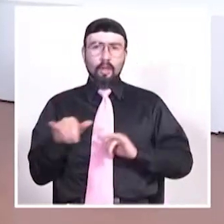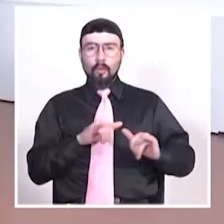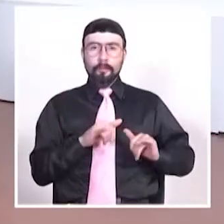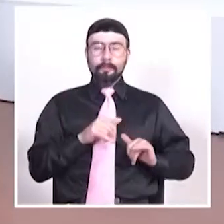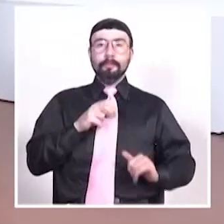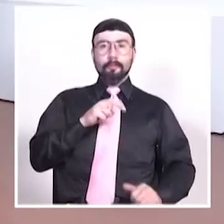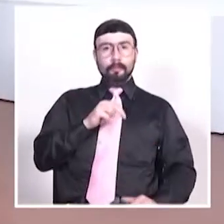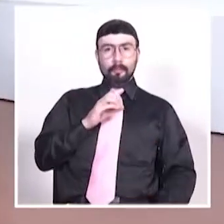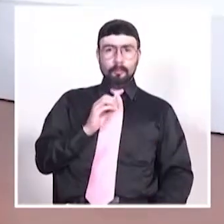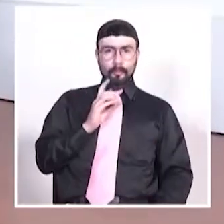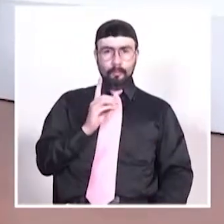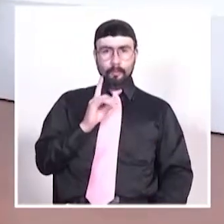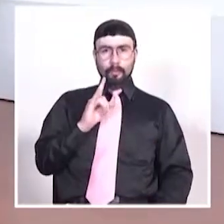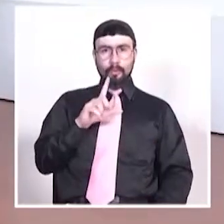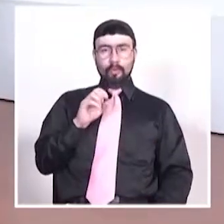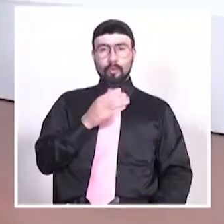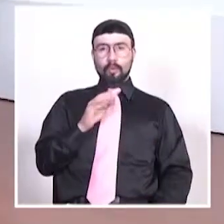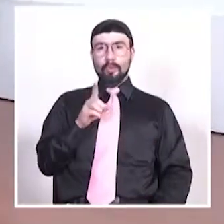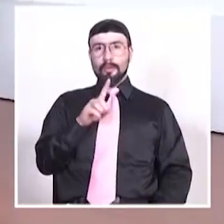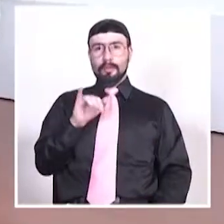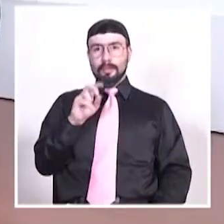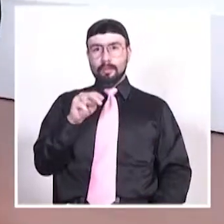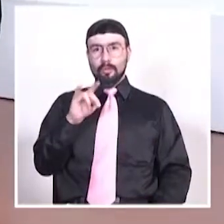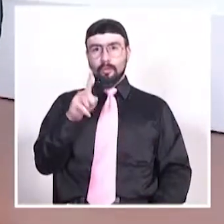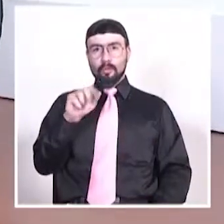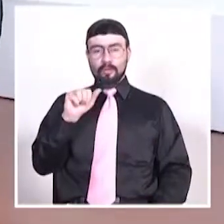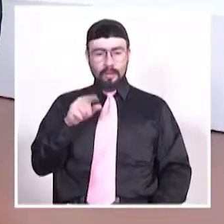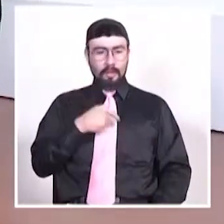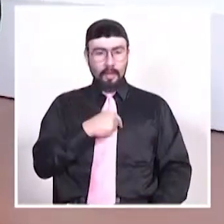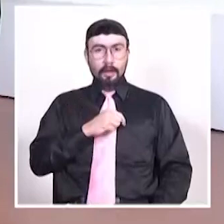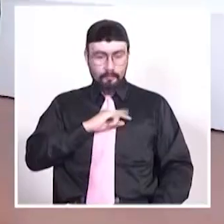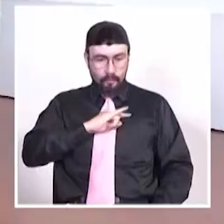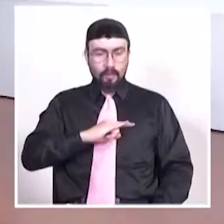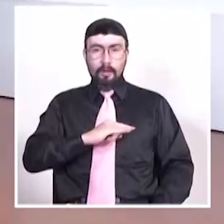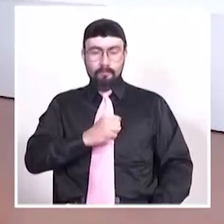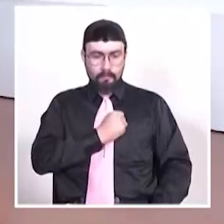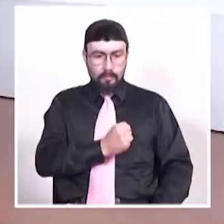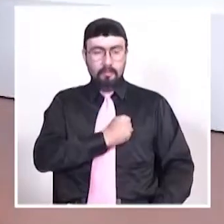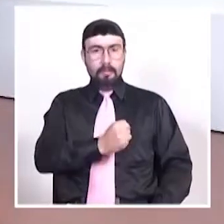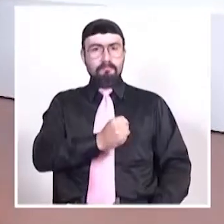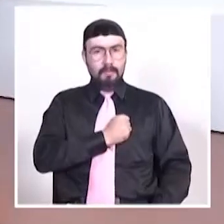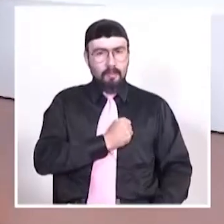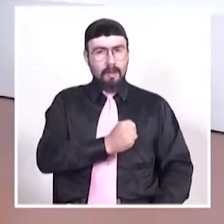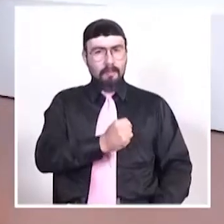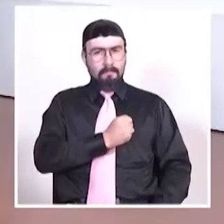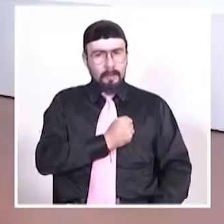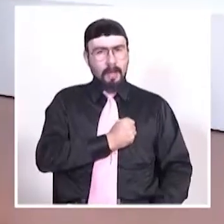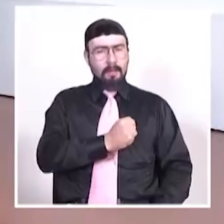nódulo sinusal y él manda ahí como el impulso, pam, pam, para que pum, pum, pum, pum.